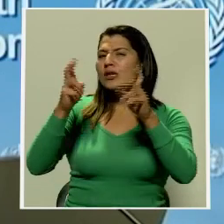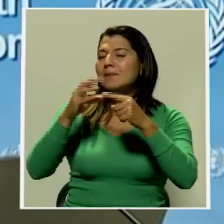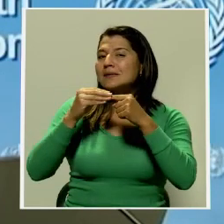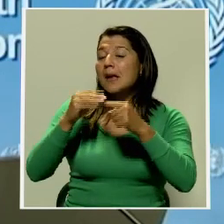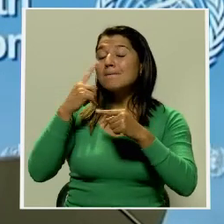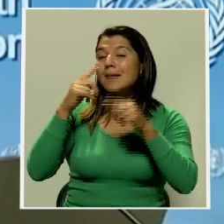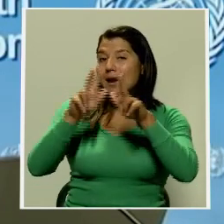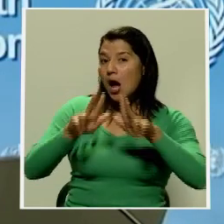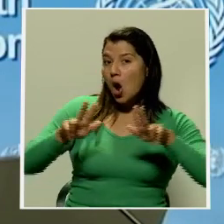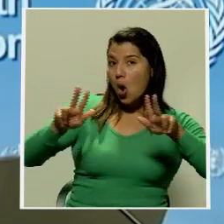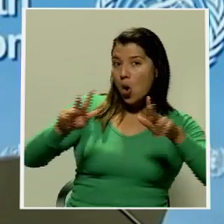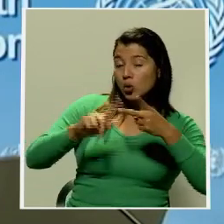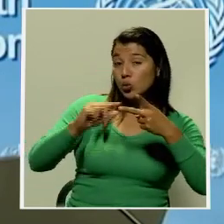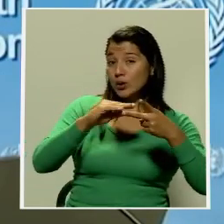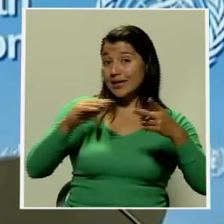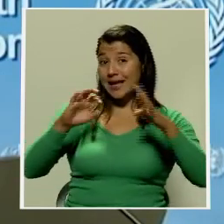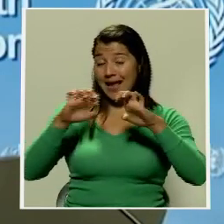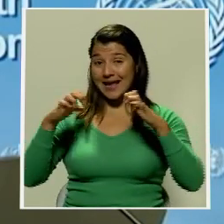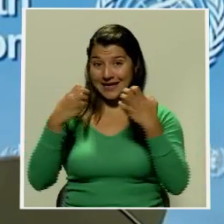internacional.